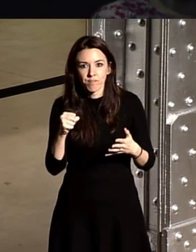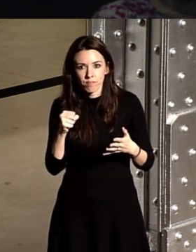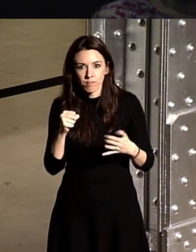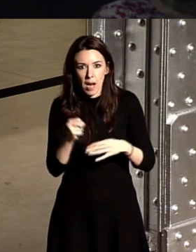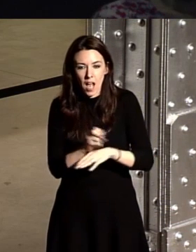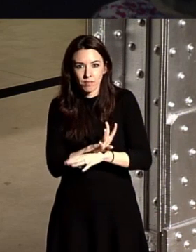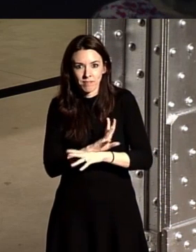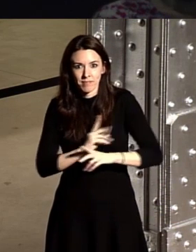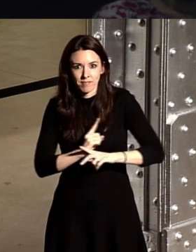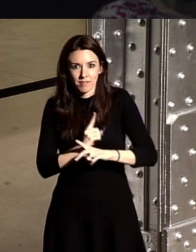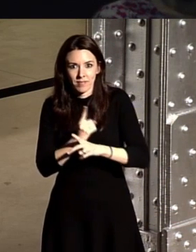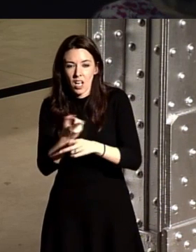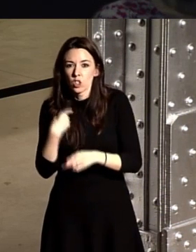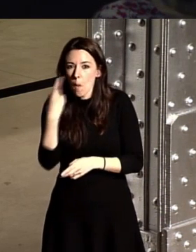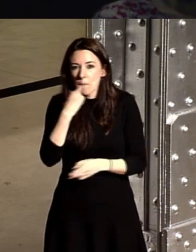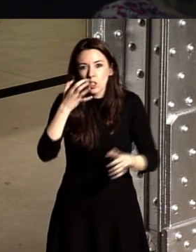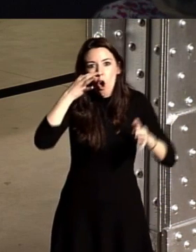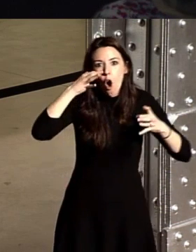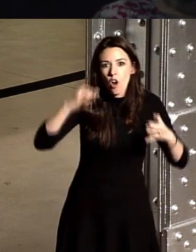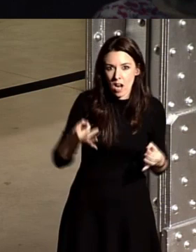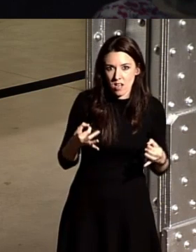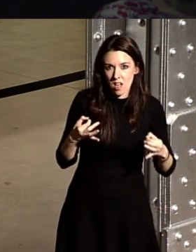adrenalina. ¿Eso es un mito o una realidad?